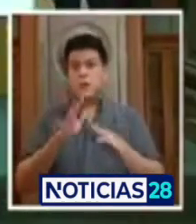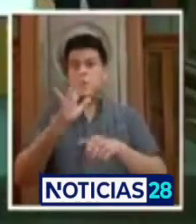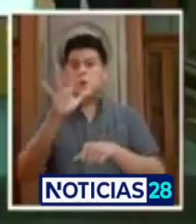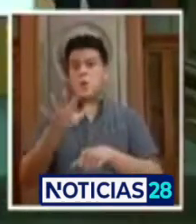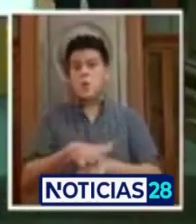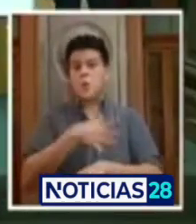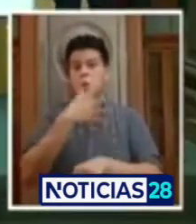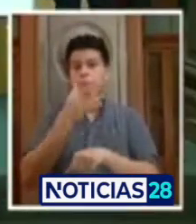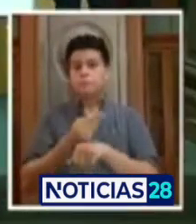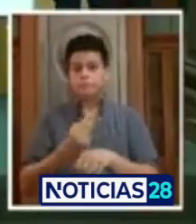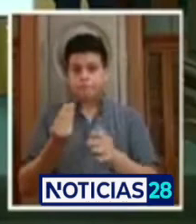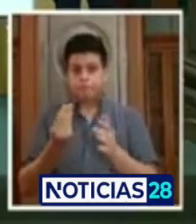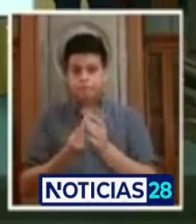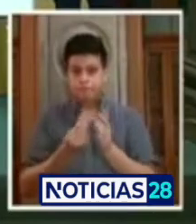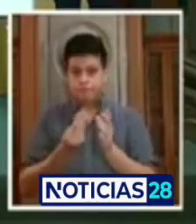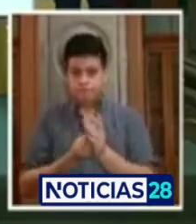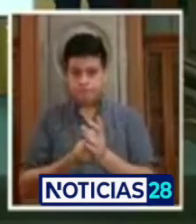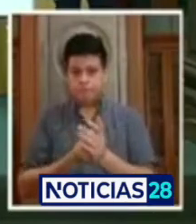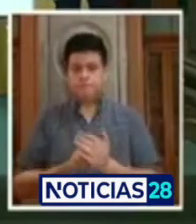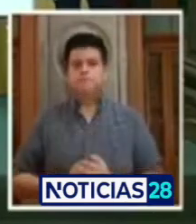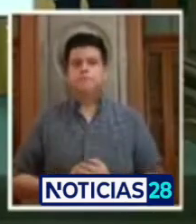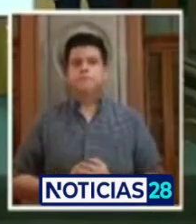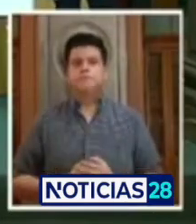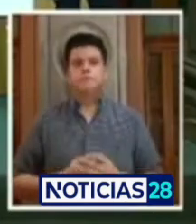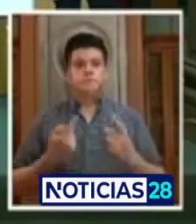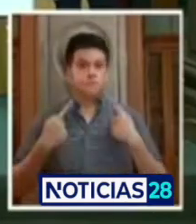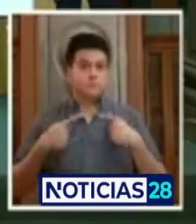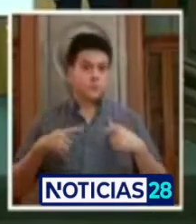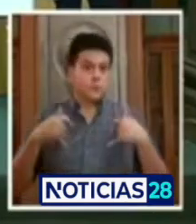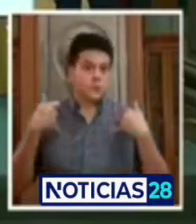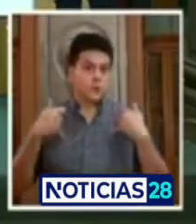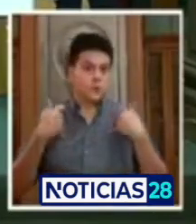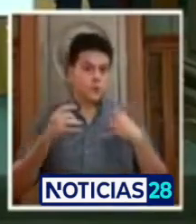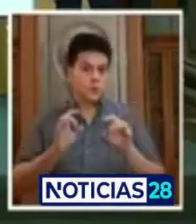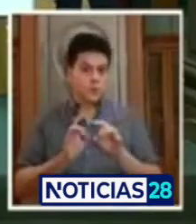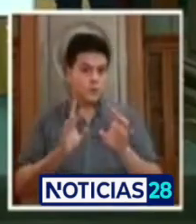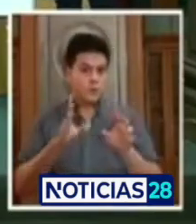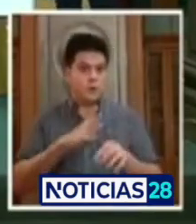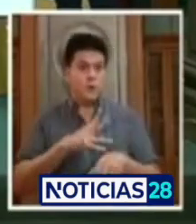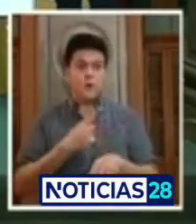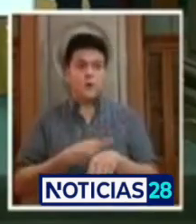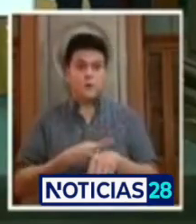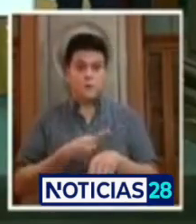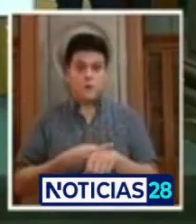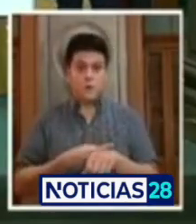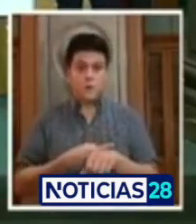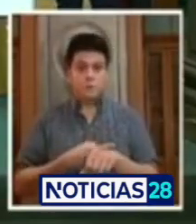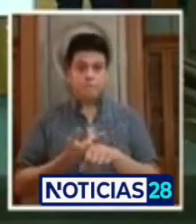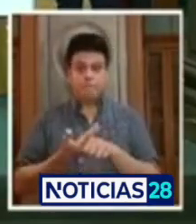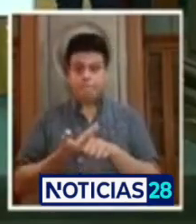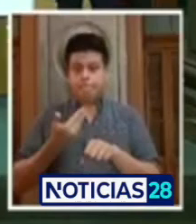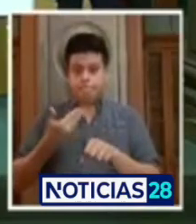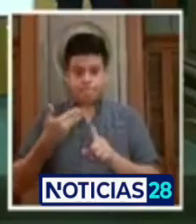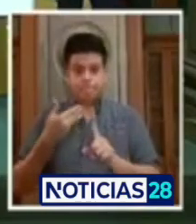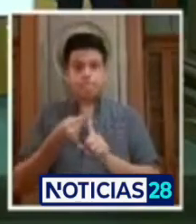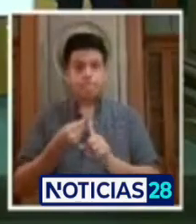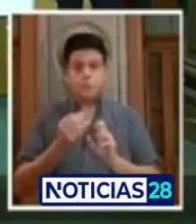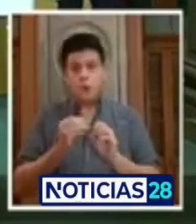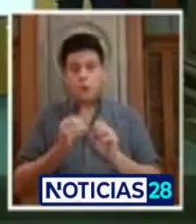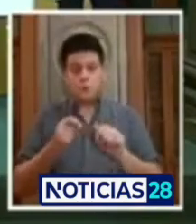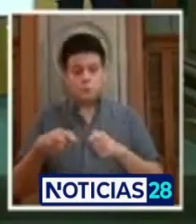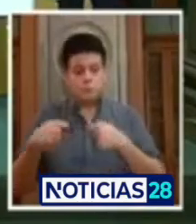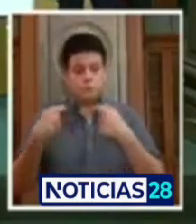presenciales los adolescentes que tienen alguna enfermedad subyacente pueden